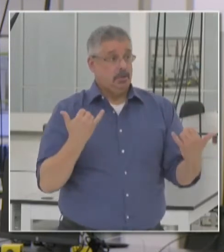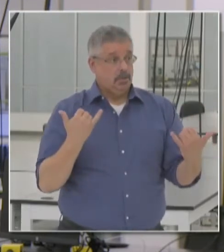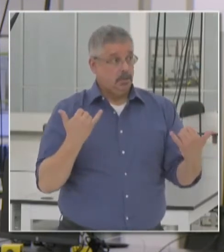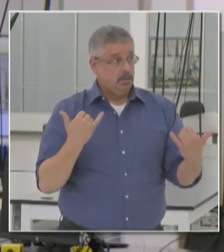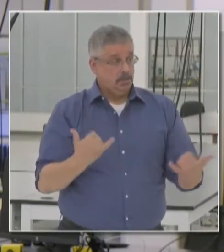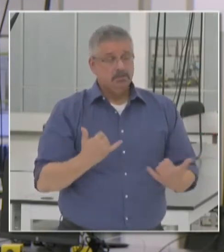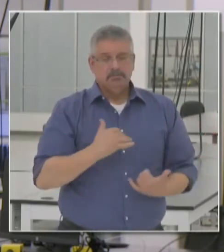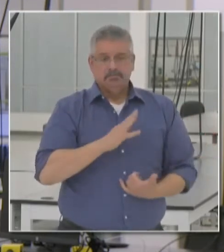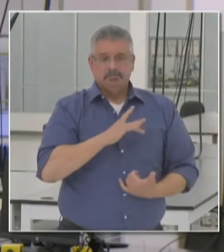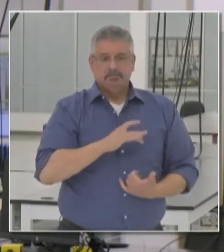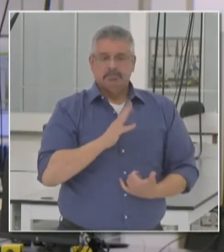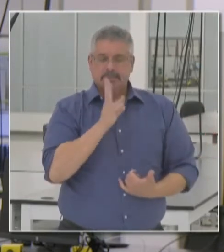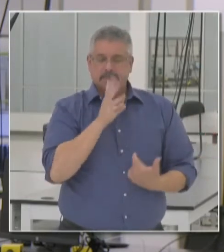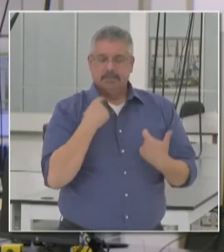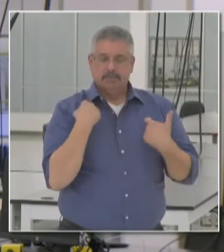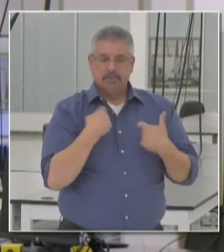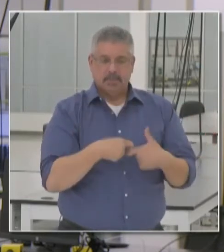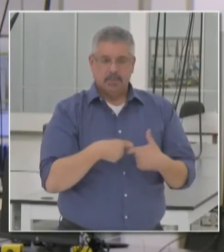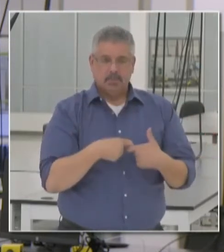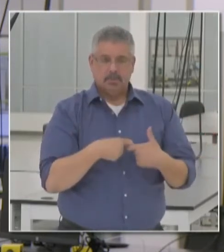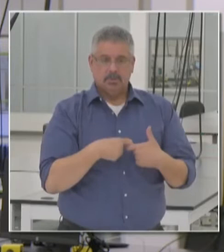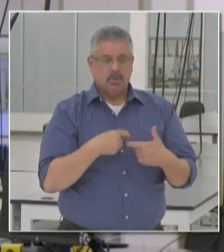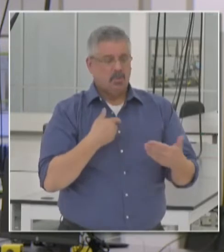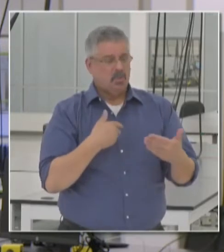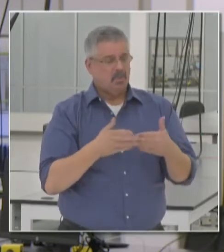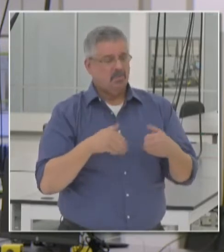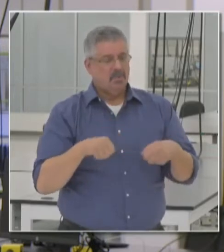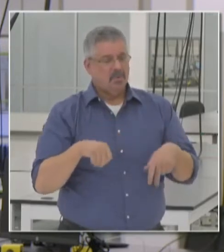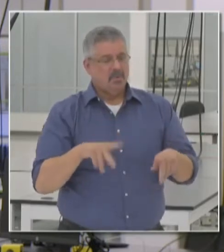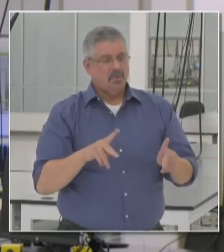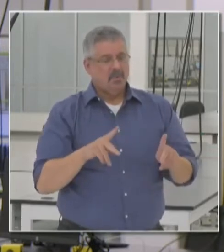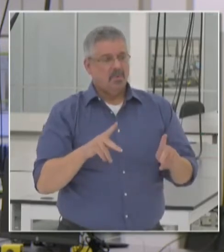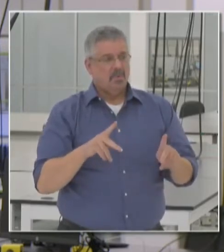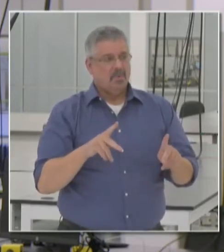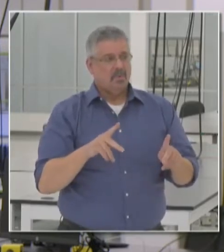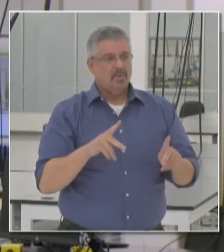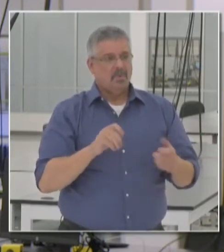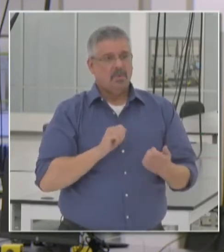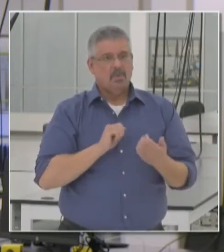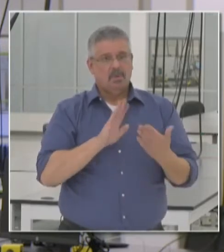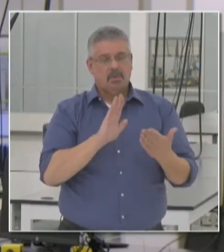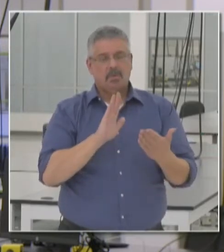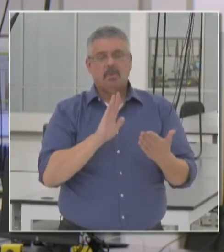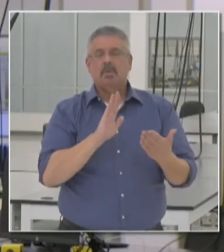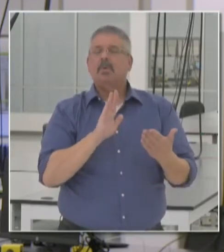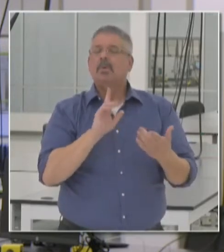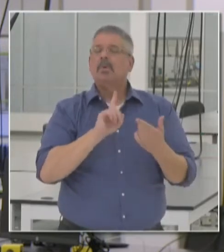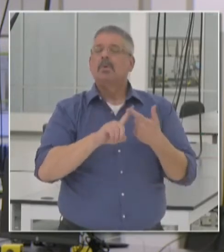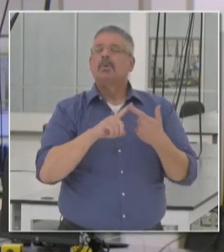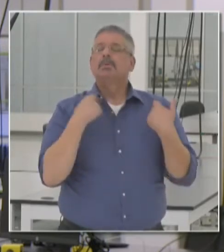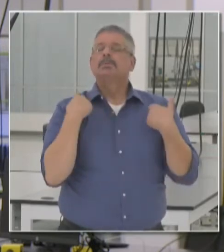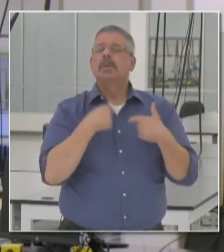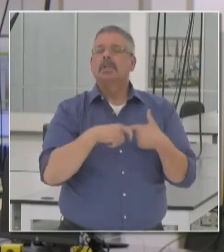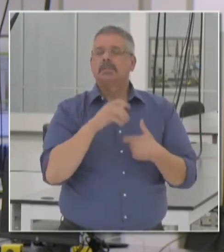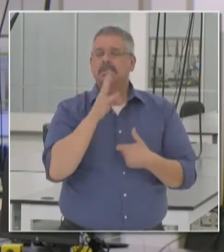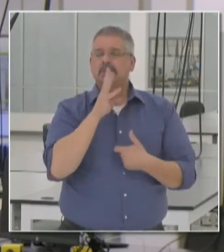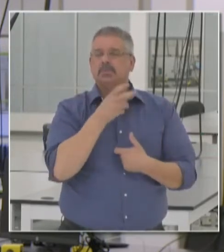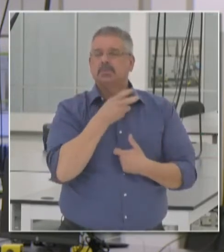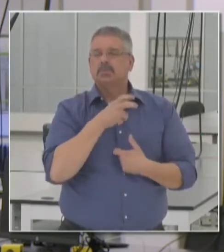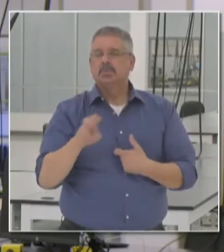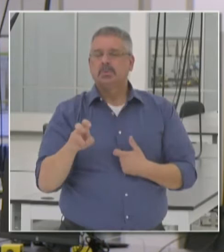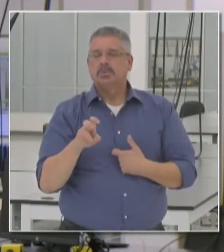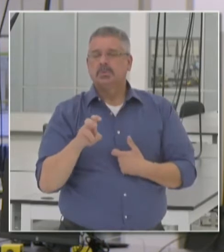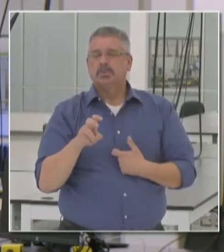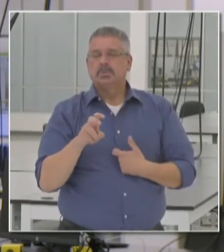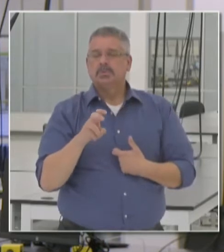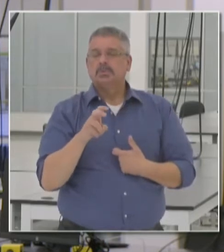privileged to speak Spanish, so whenever I get the opportunity, I like to address the Spanish-speaking community in California, so I'll switch gears